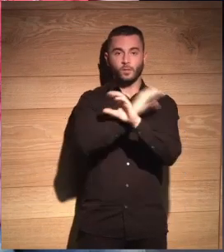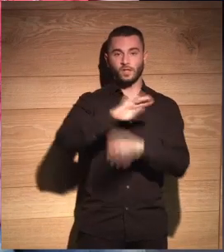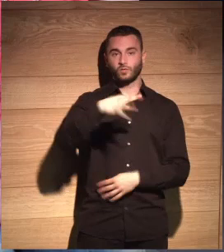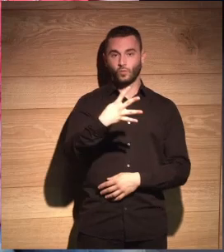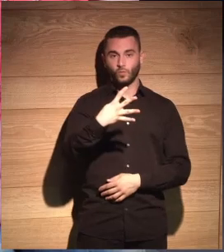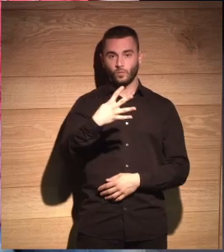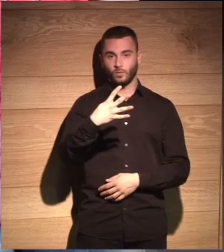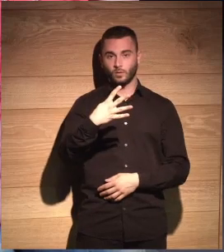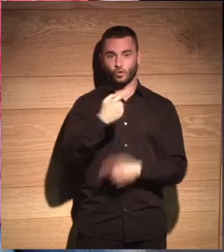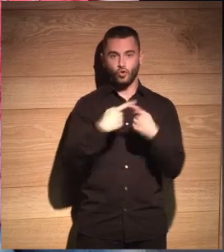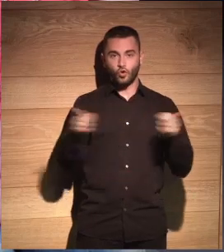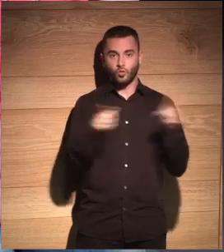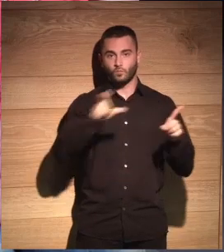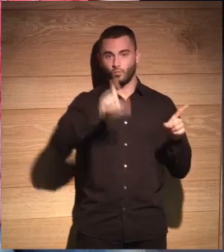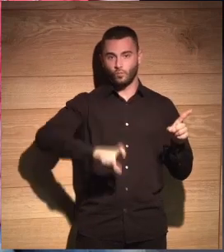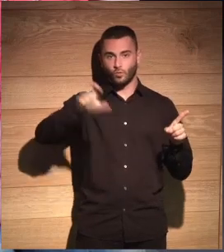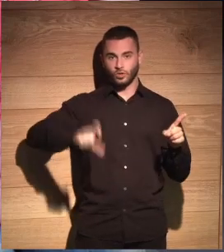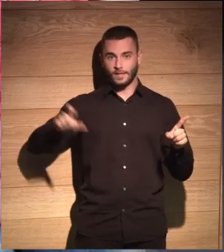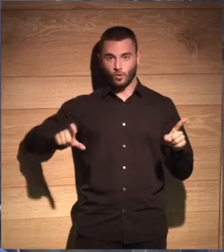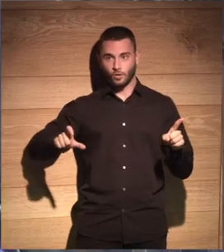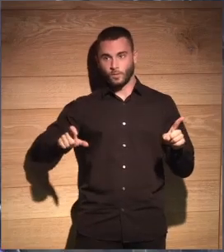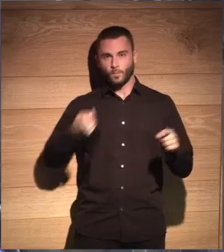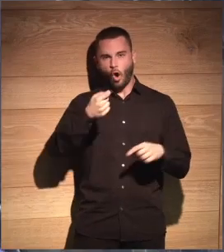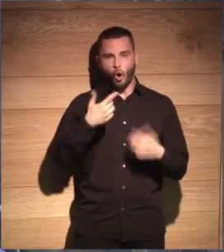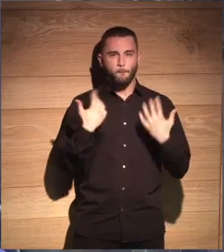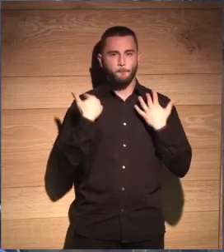los músicos, que andábamos un poco perdidos. El músico,